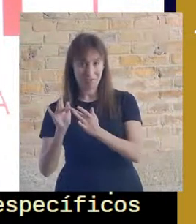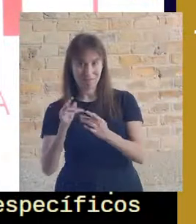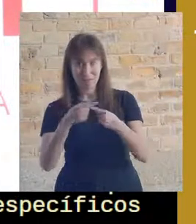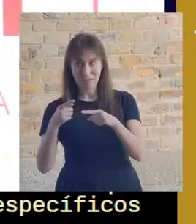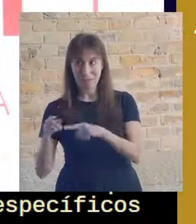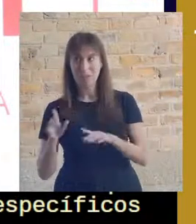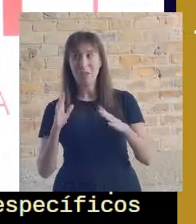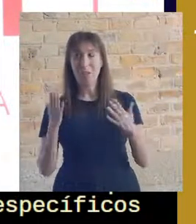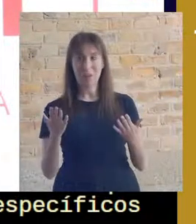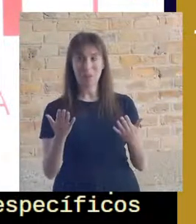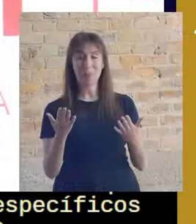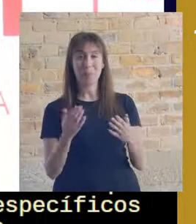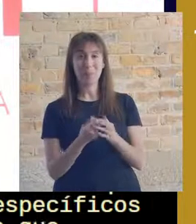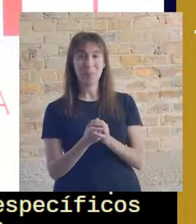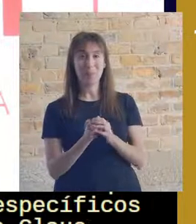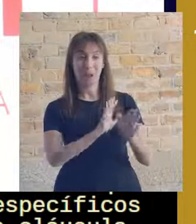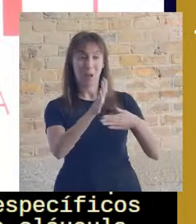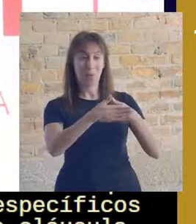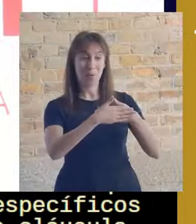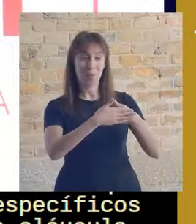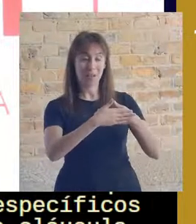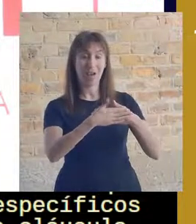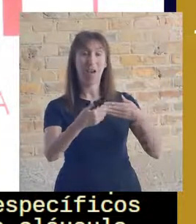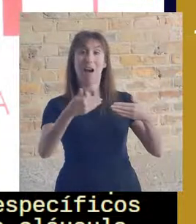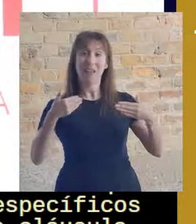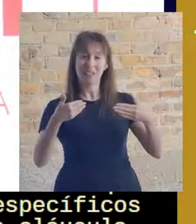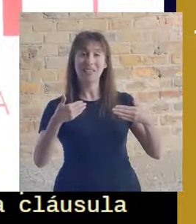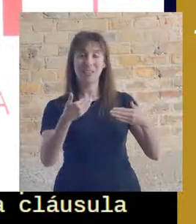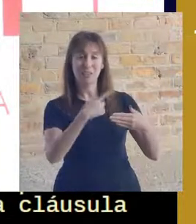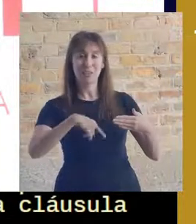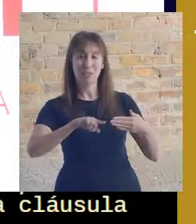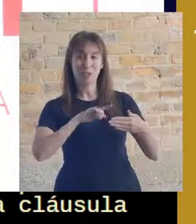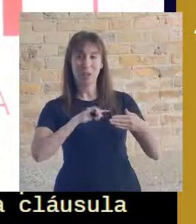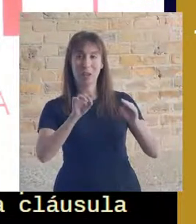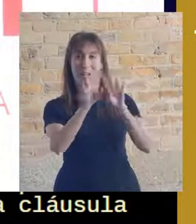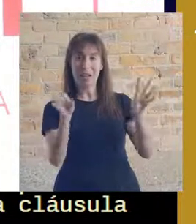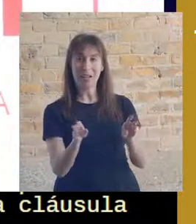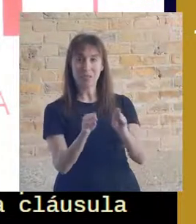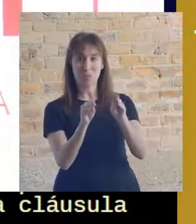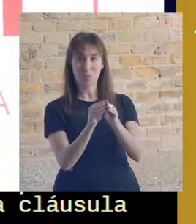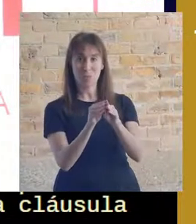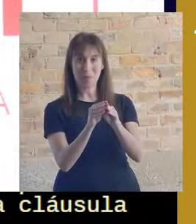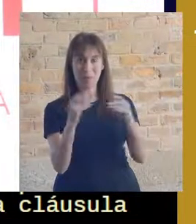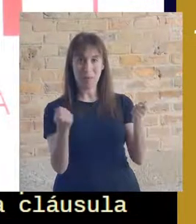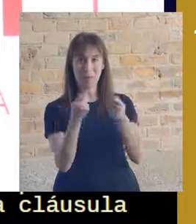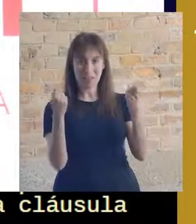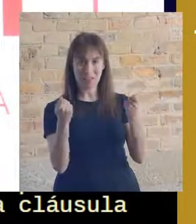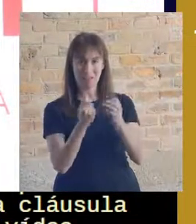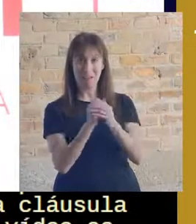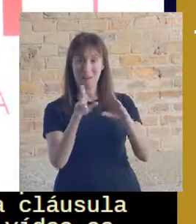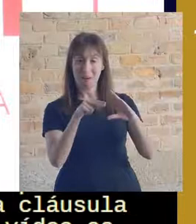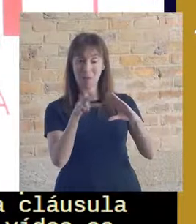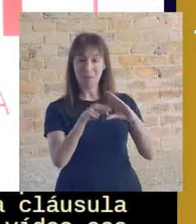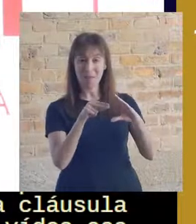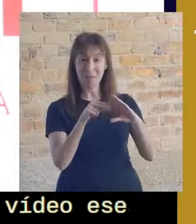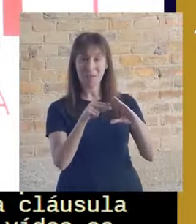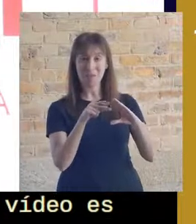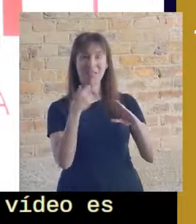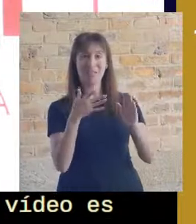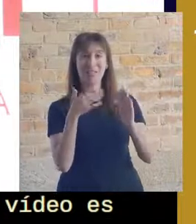antes de pasar esa clausura H vamos a poneros el resumen de la campaña el vídeo es